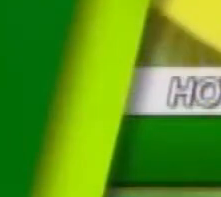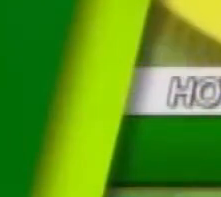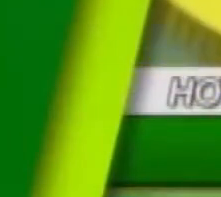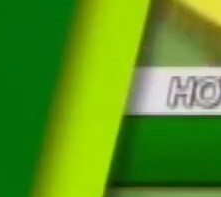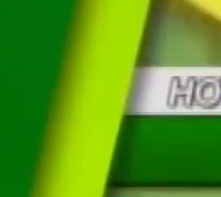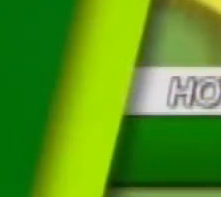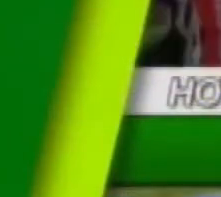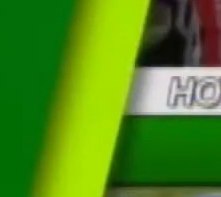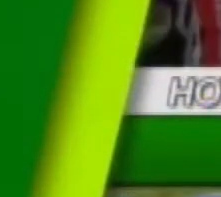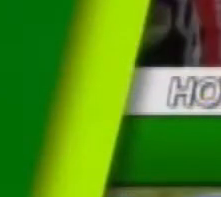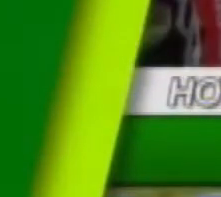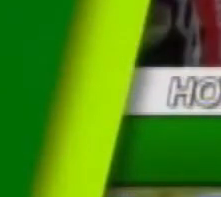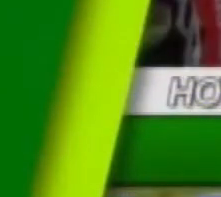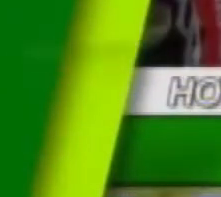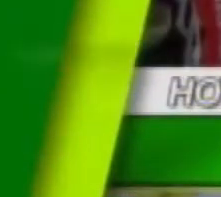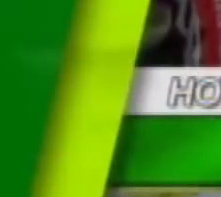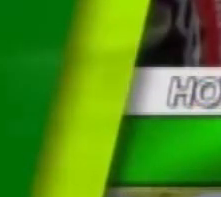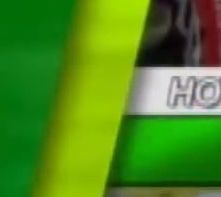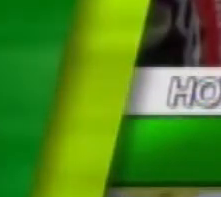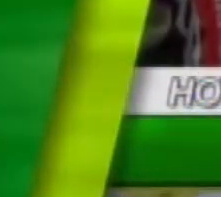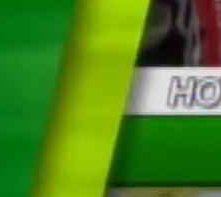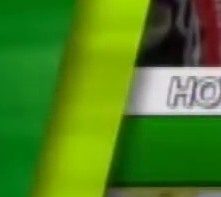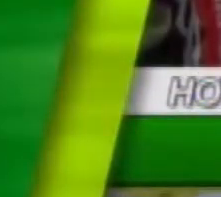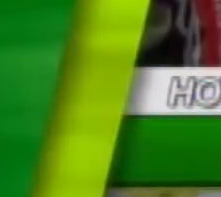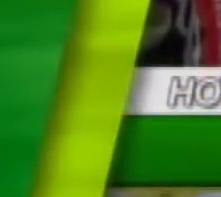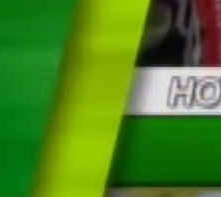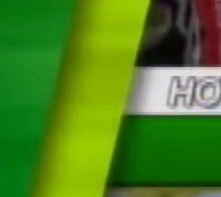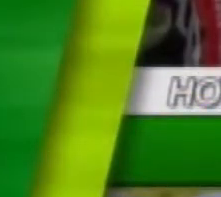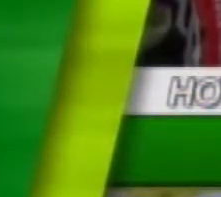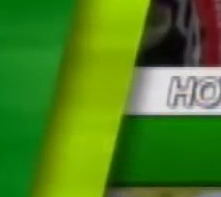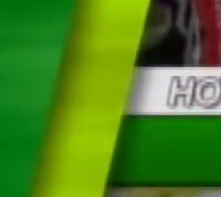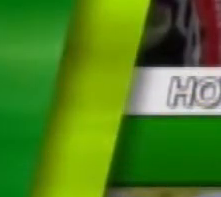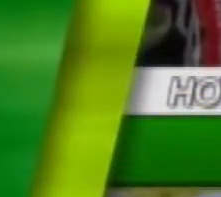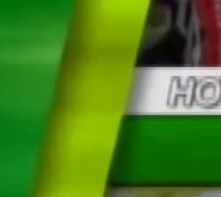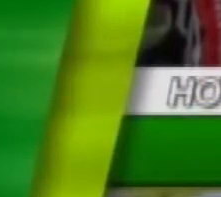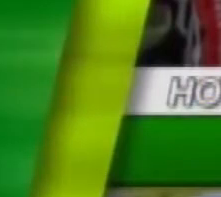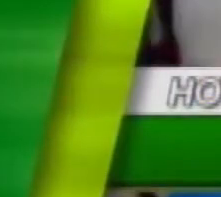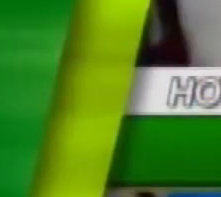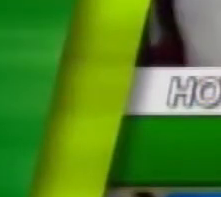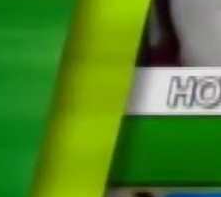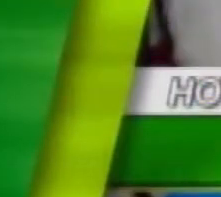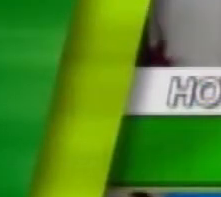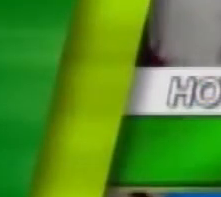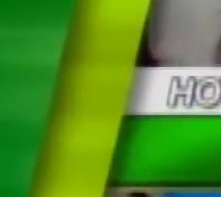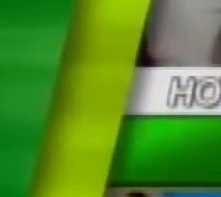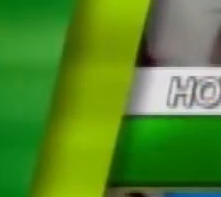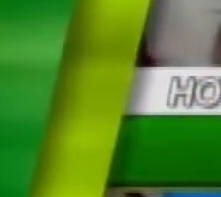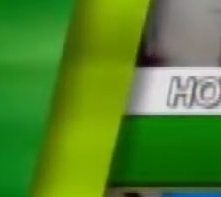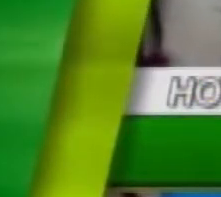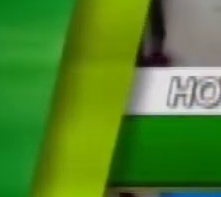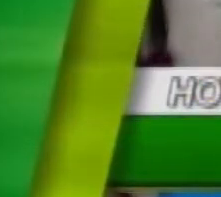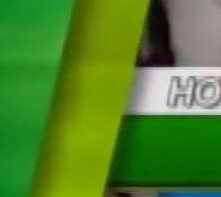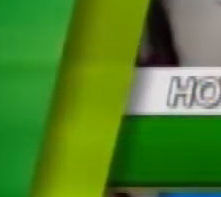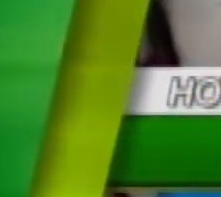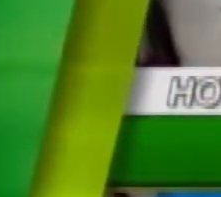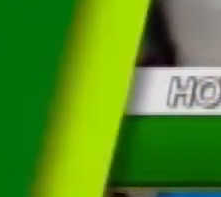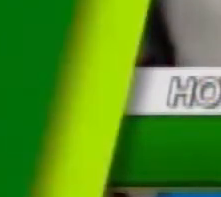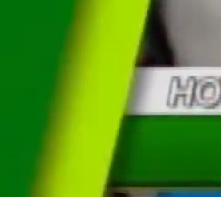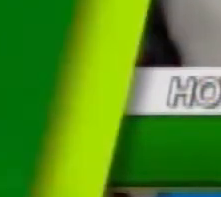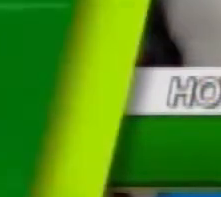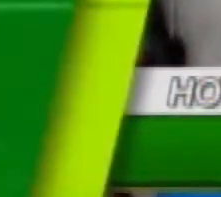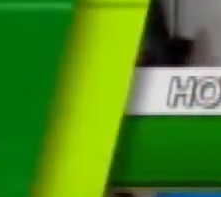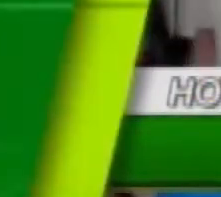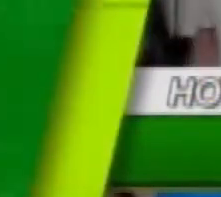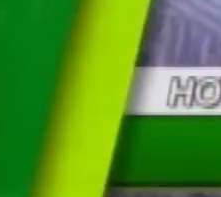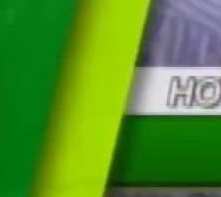bitácora política. No se metan con Nichadaza, porque va a haber problema. No hay parranda que no arruine el concejal